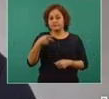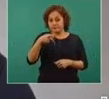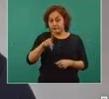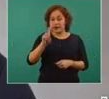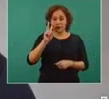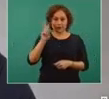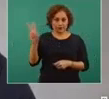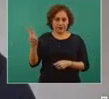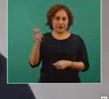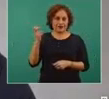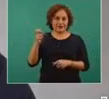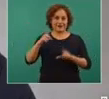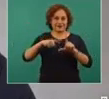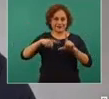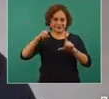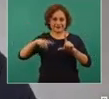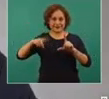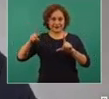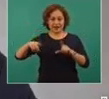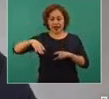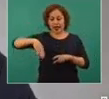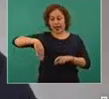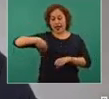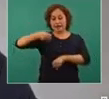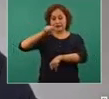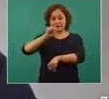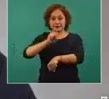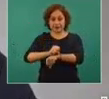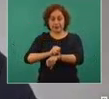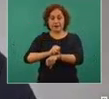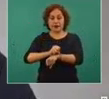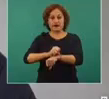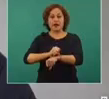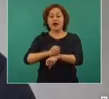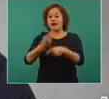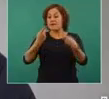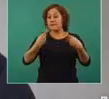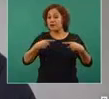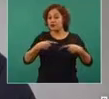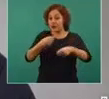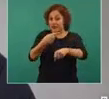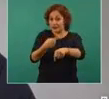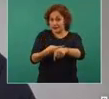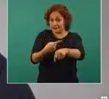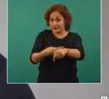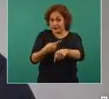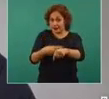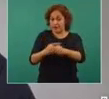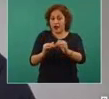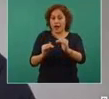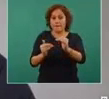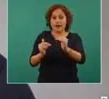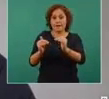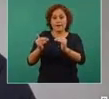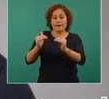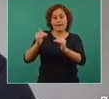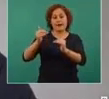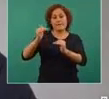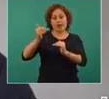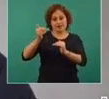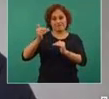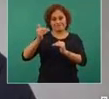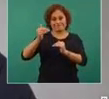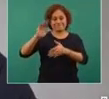la gráfica, es decir, lo que vemos en la última semana, la carga de enfermedad, la cantidad de casos reportados de COVID-19 en la última